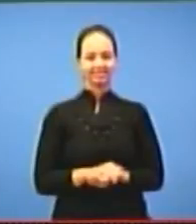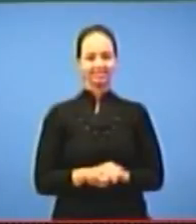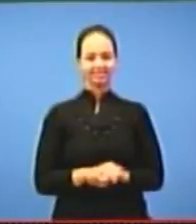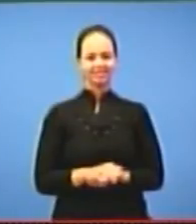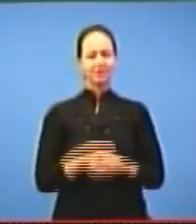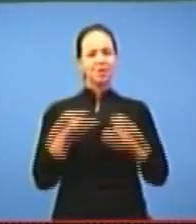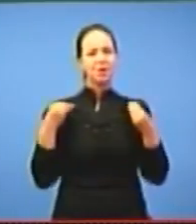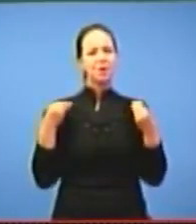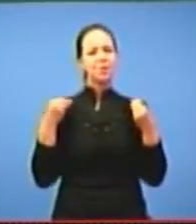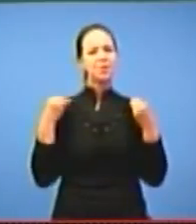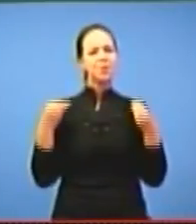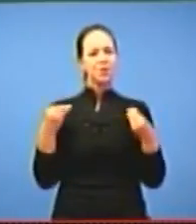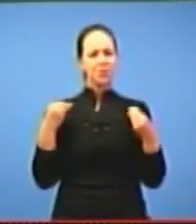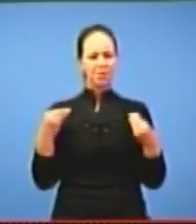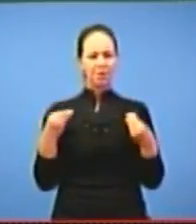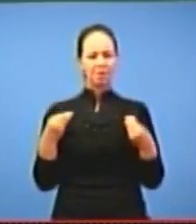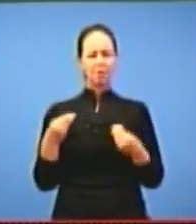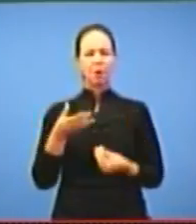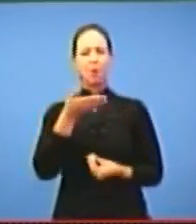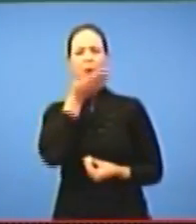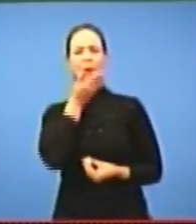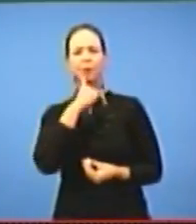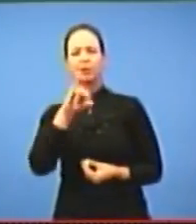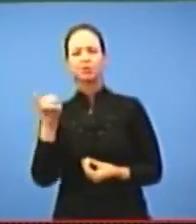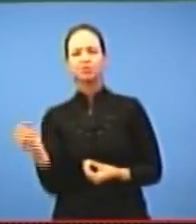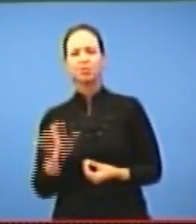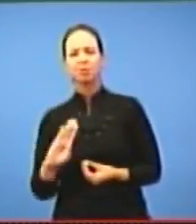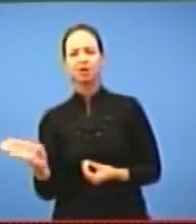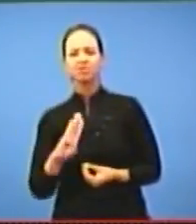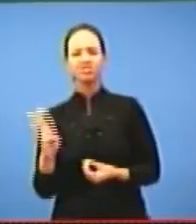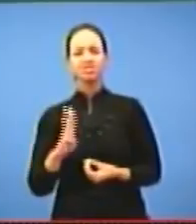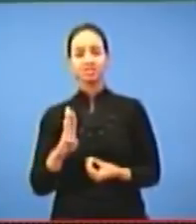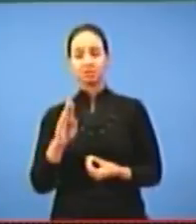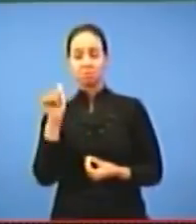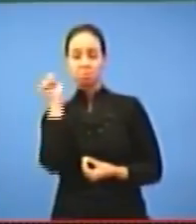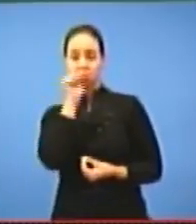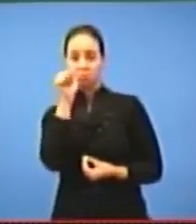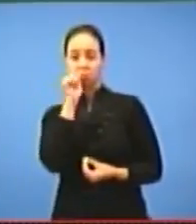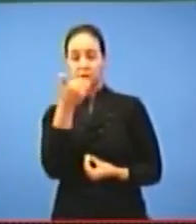La cabeza del profeta fue ofrecida en una bandeja